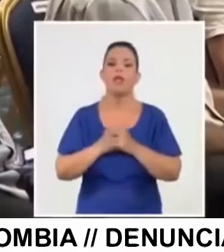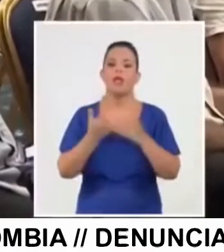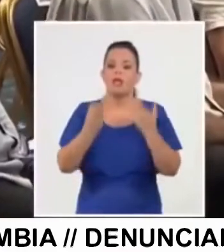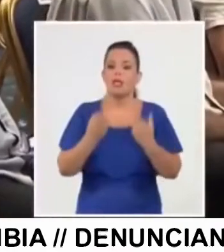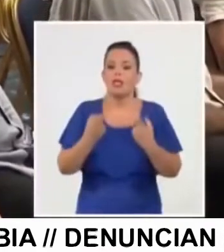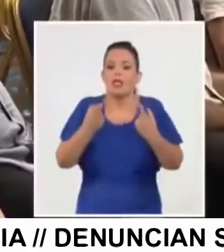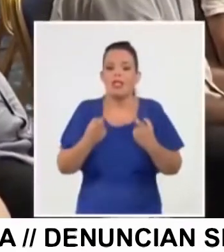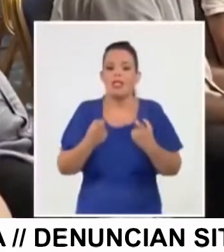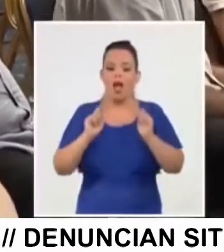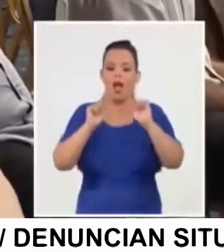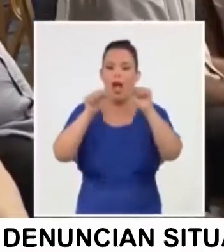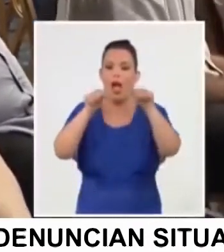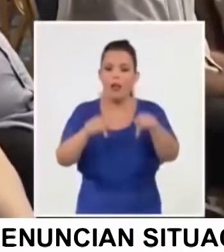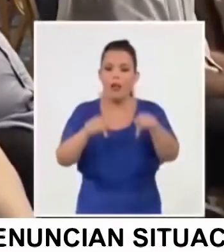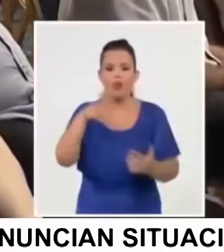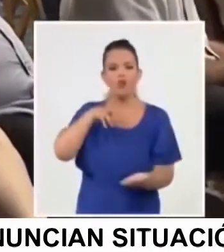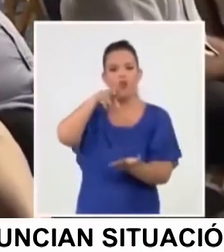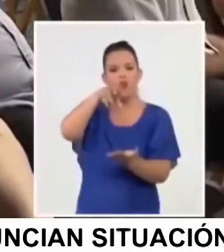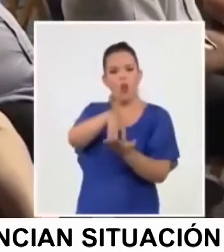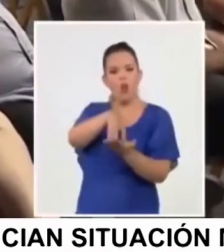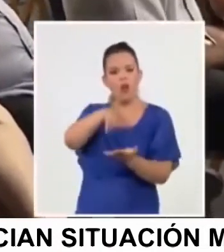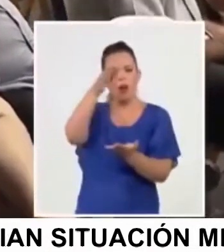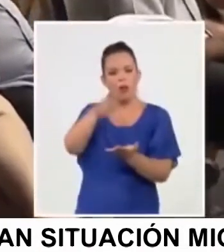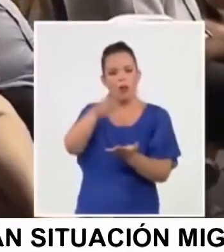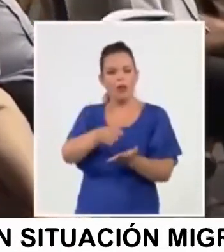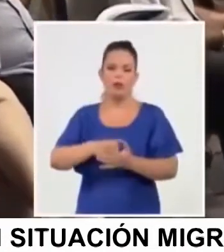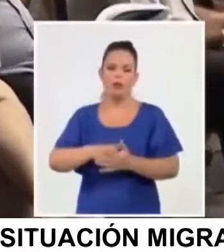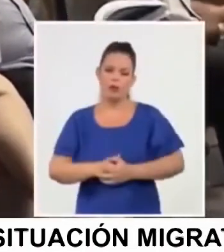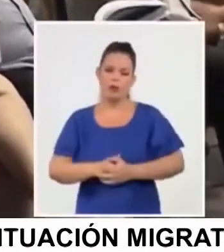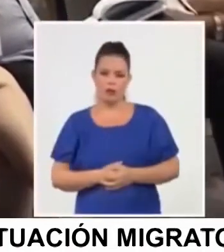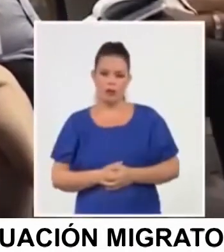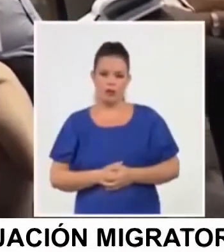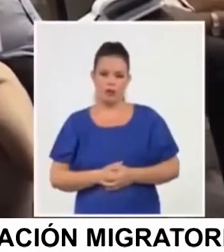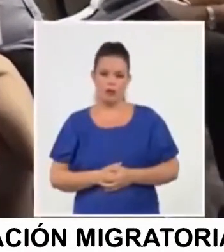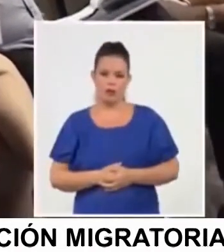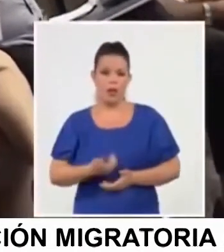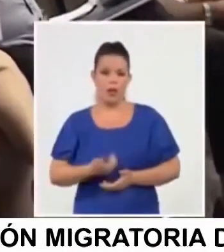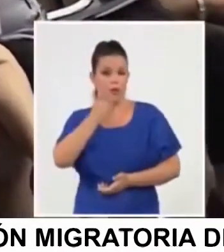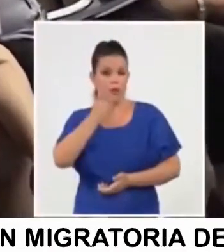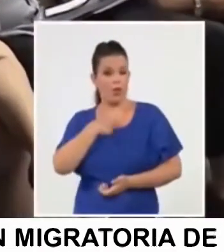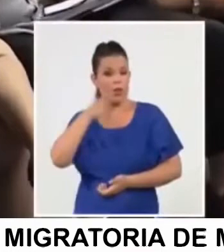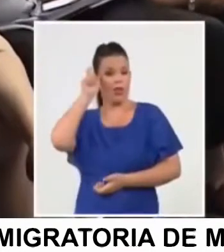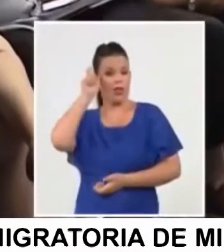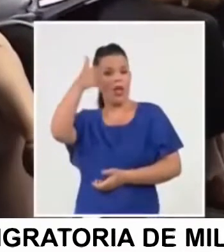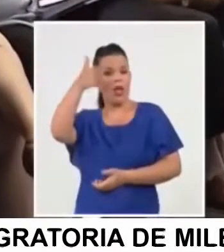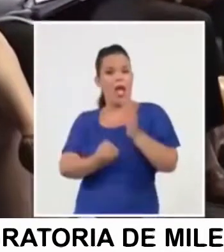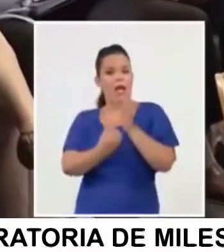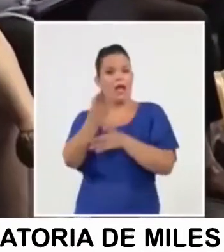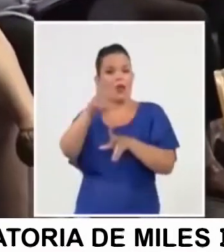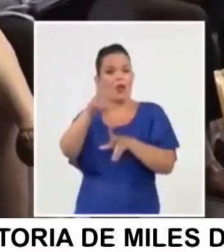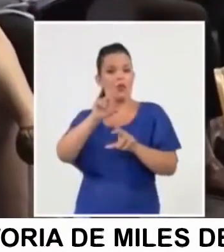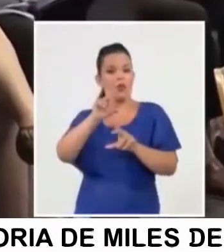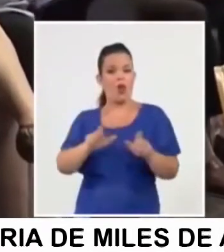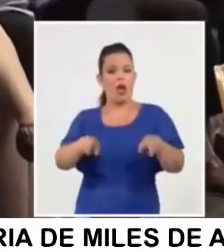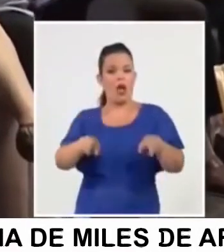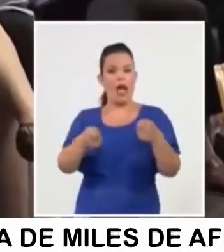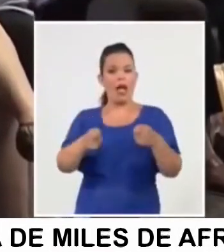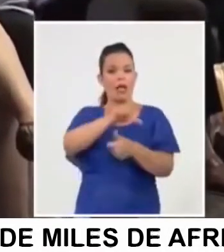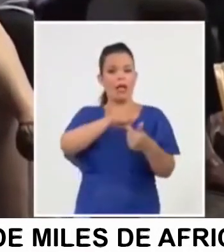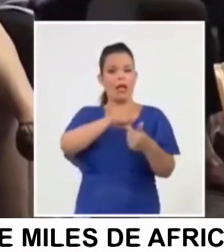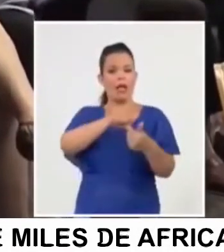cubano. Si la prensa cubana pública, la prensa cubana que tiene un compromiso con la ciudadanía